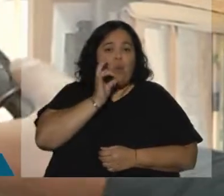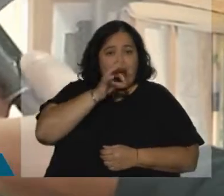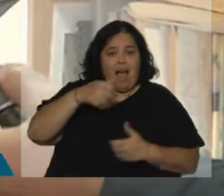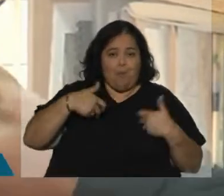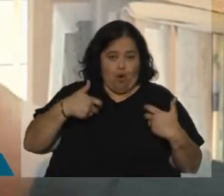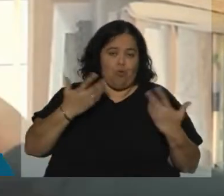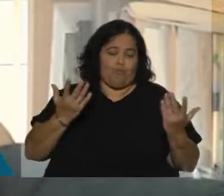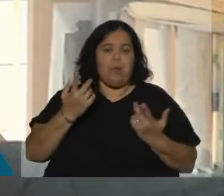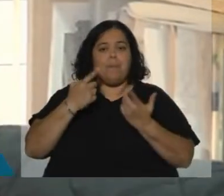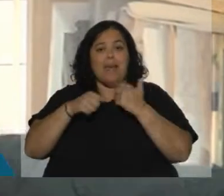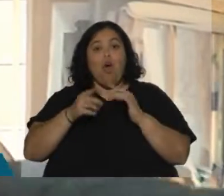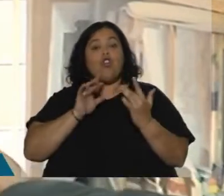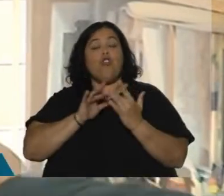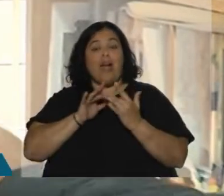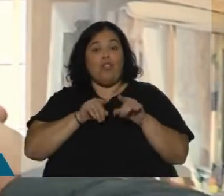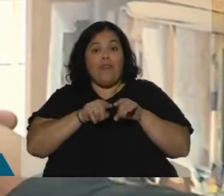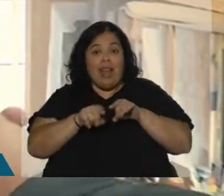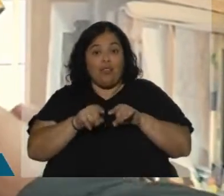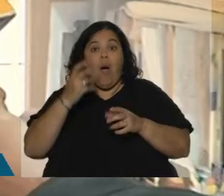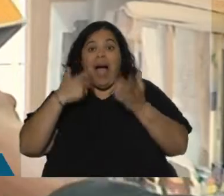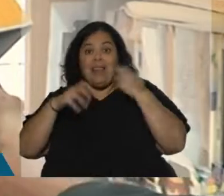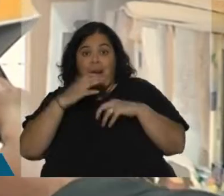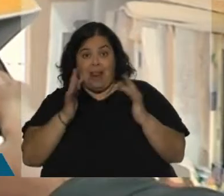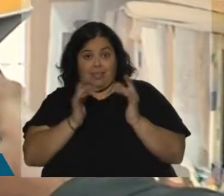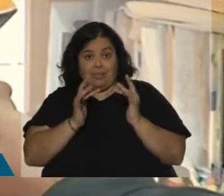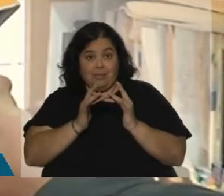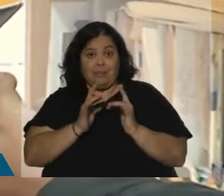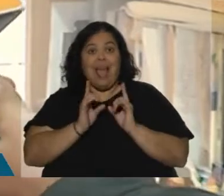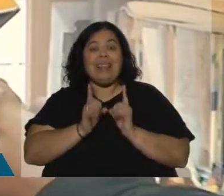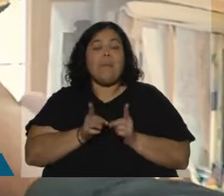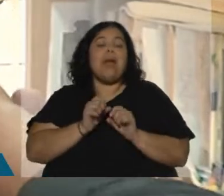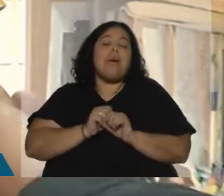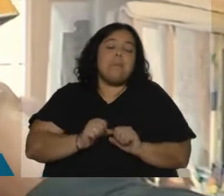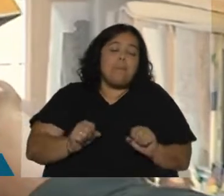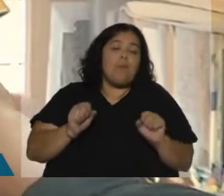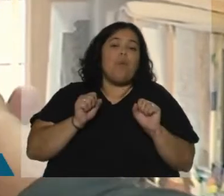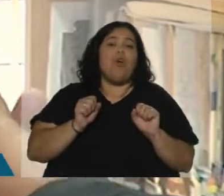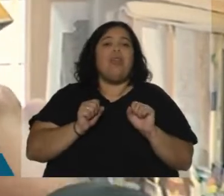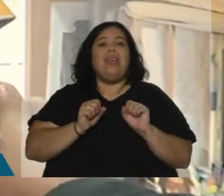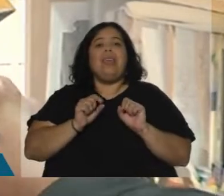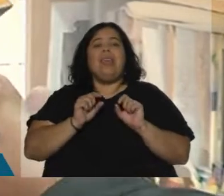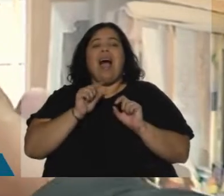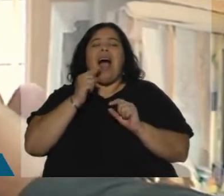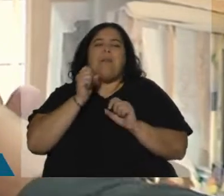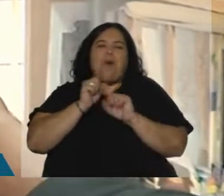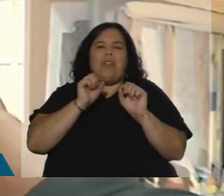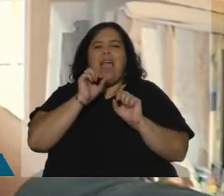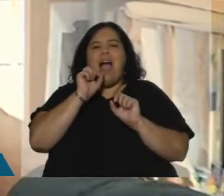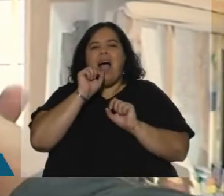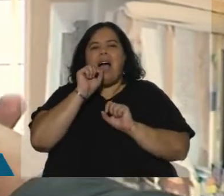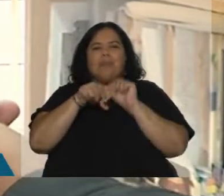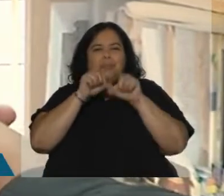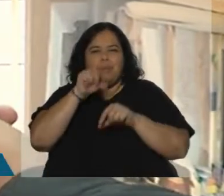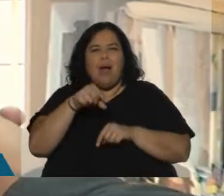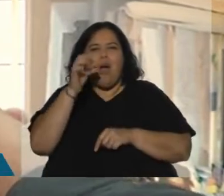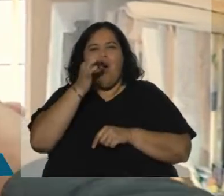están infectados o también puede haber pequeñas una contaminación a través de partículas personas que tengan pústulas a